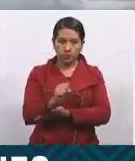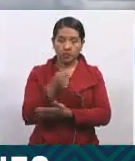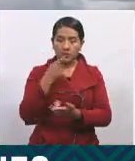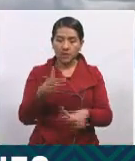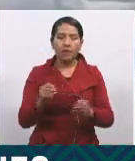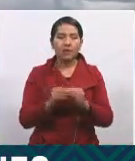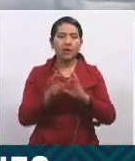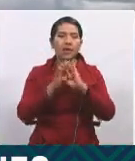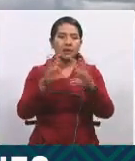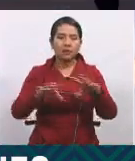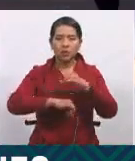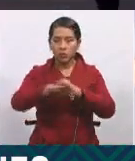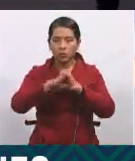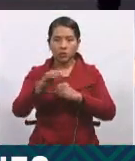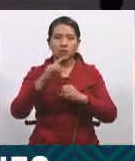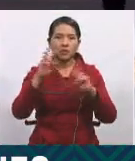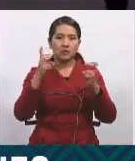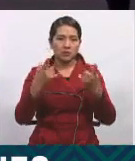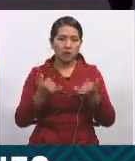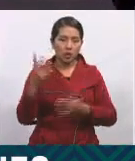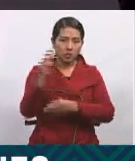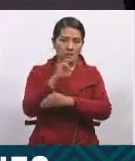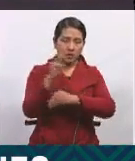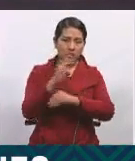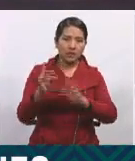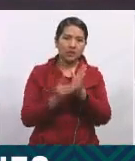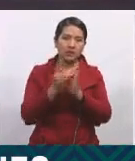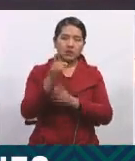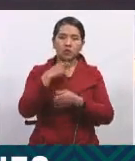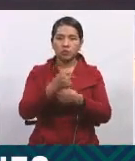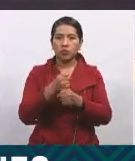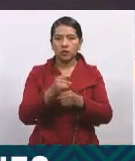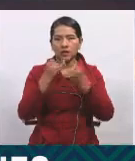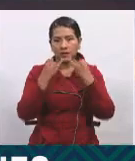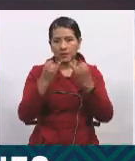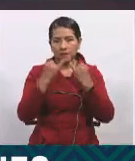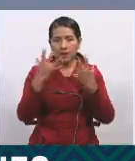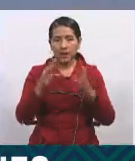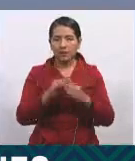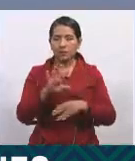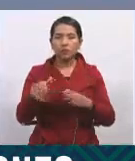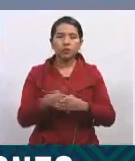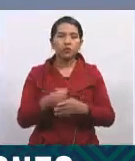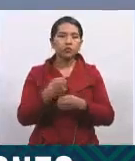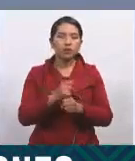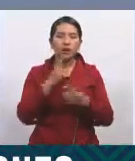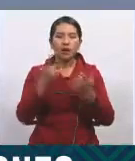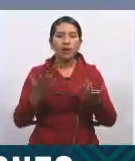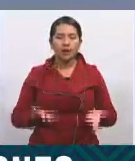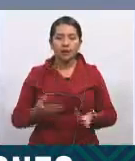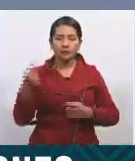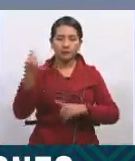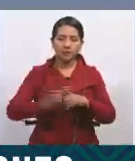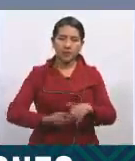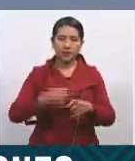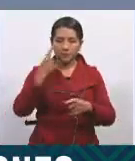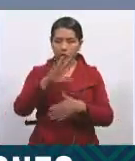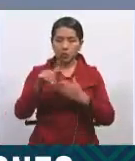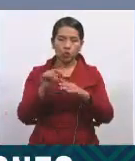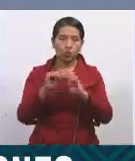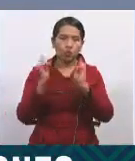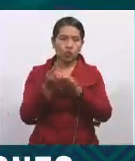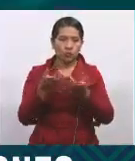promoción del destino, reportó el Ministerio de Desarrollo Productivo de acuerdo a datos de la separata Bolivia Produce, publicada en este mes por esta cartera de Estado.